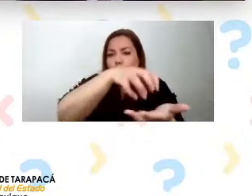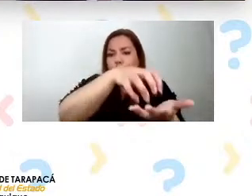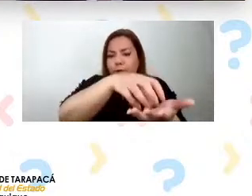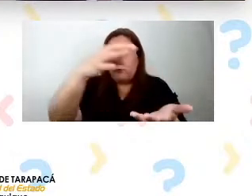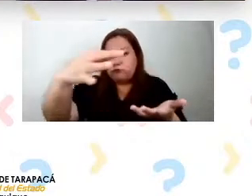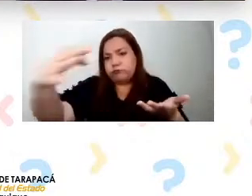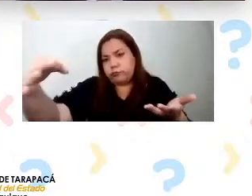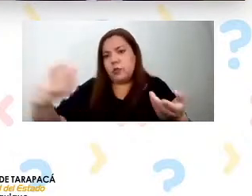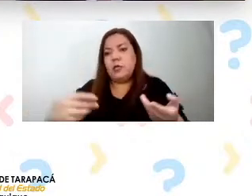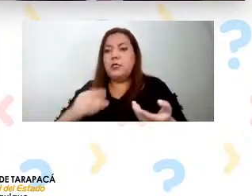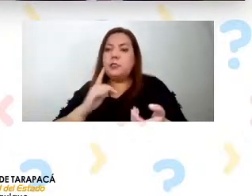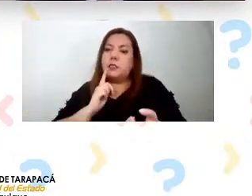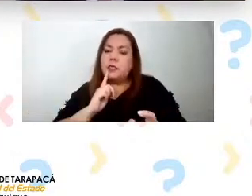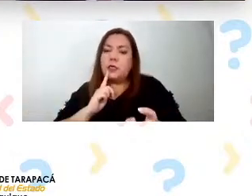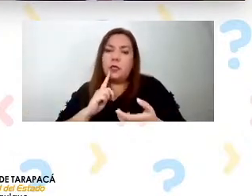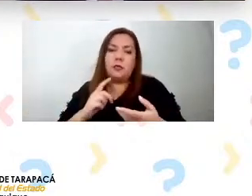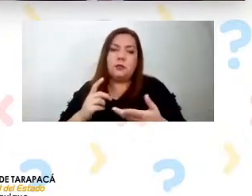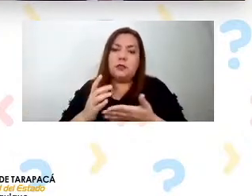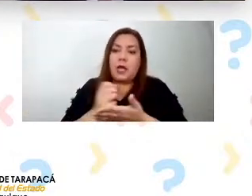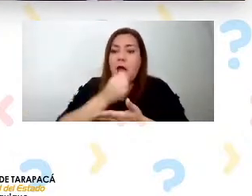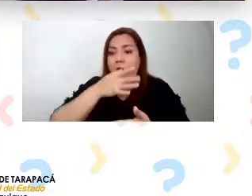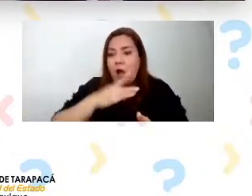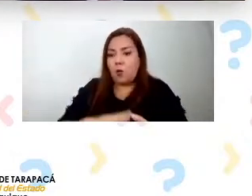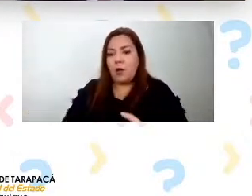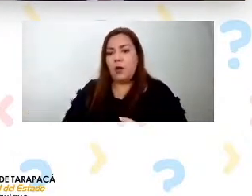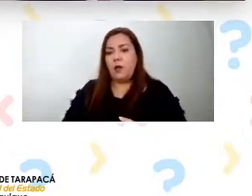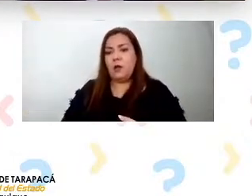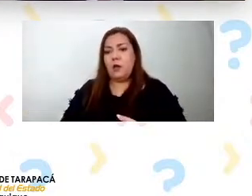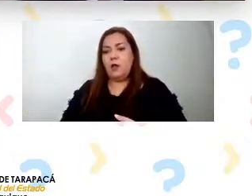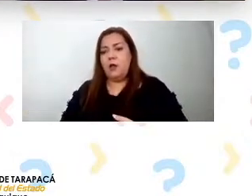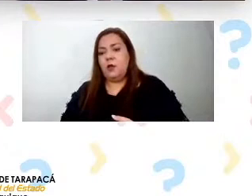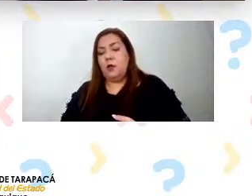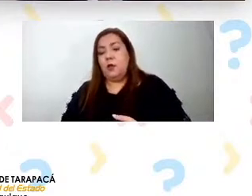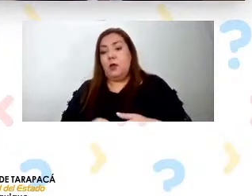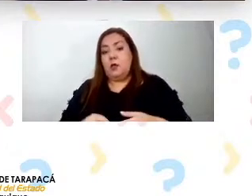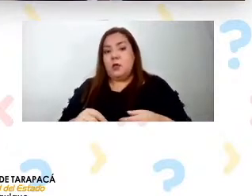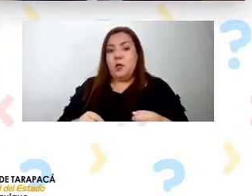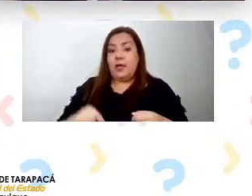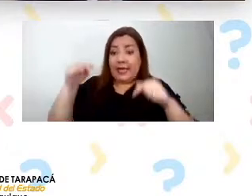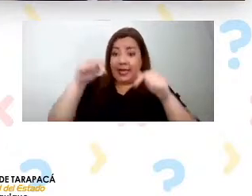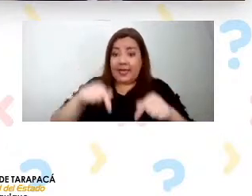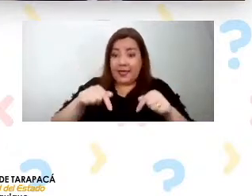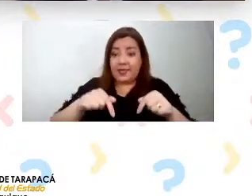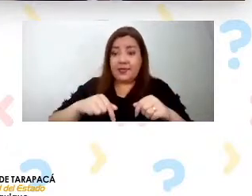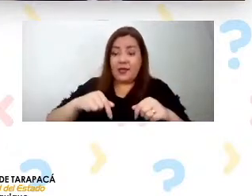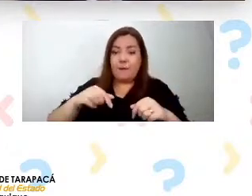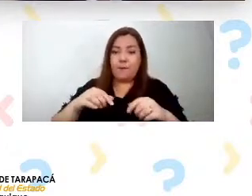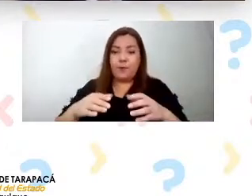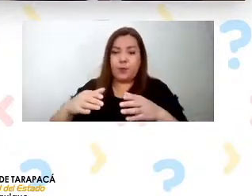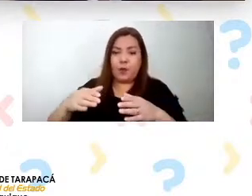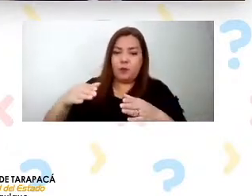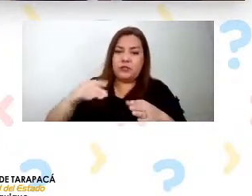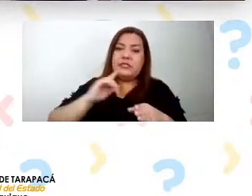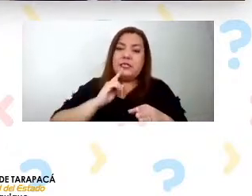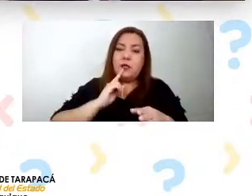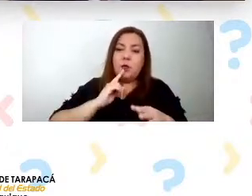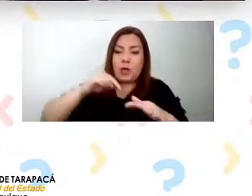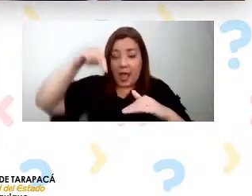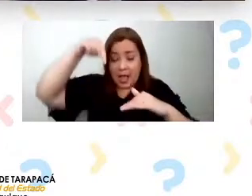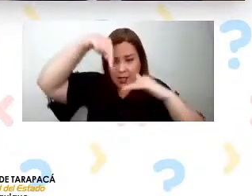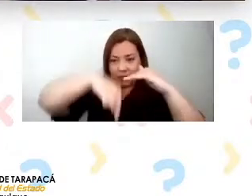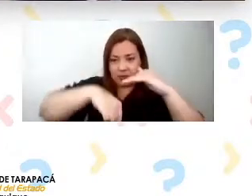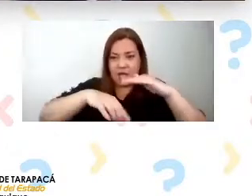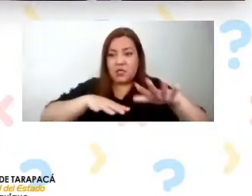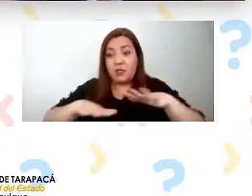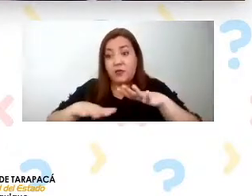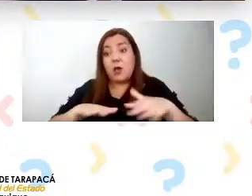con aguas de APR. Esta cuenca tiene una identidad, una actividad